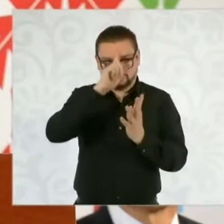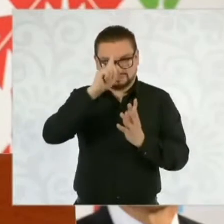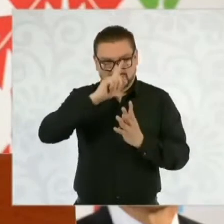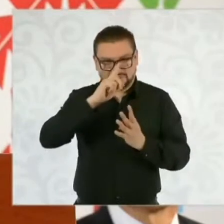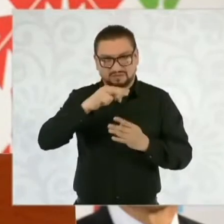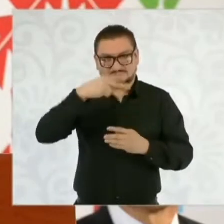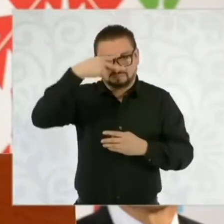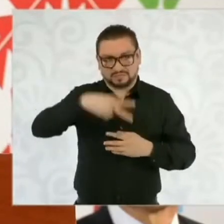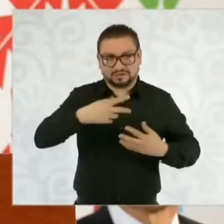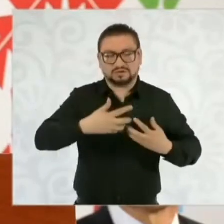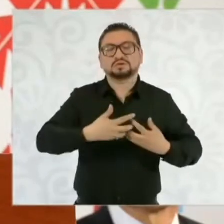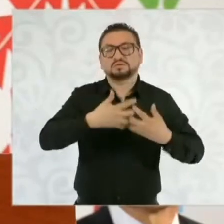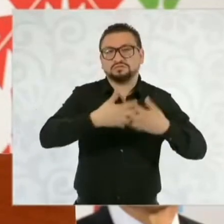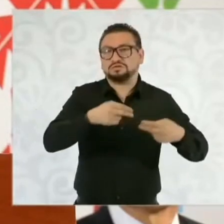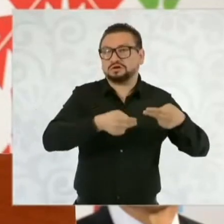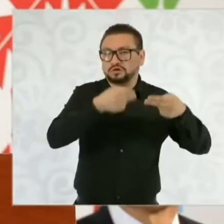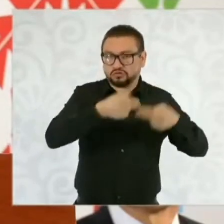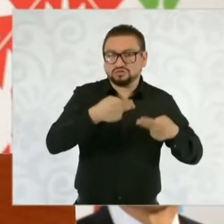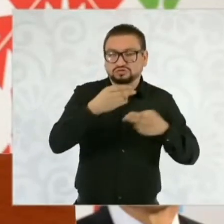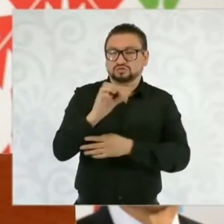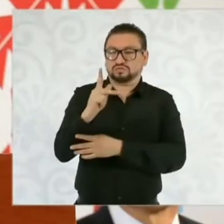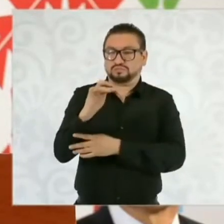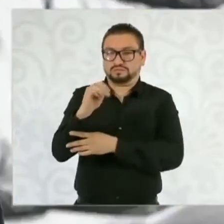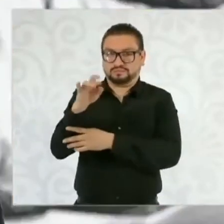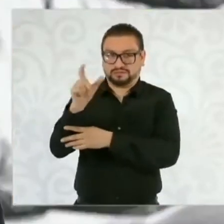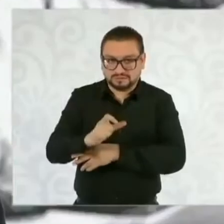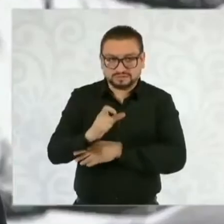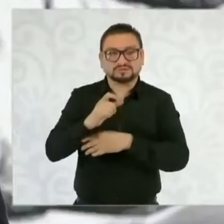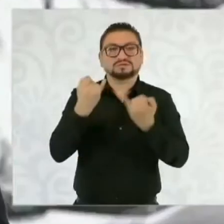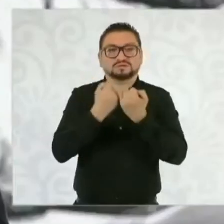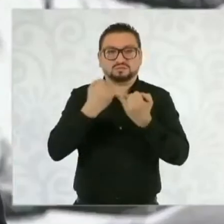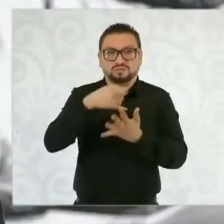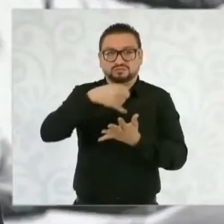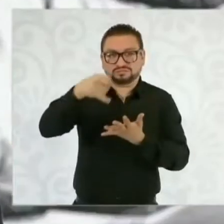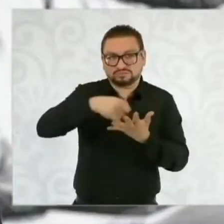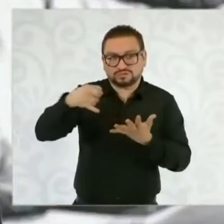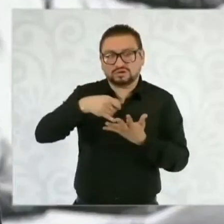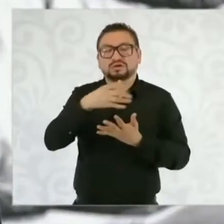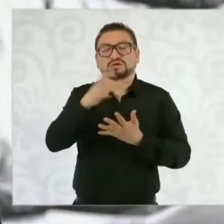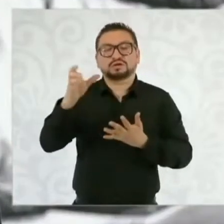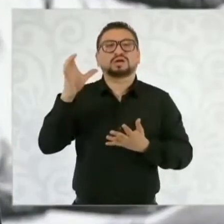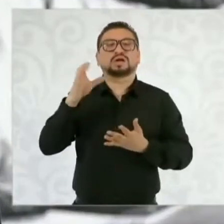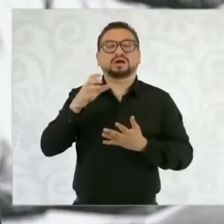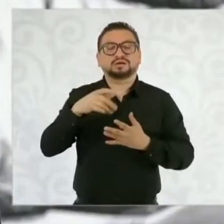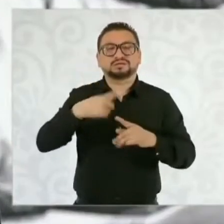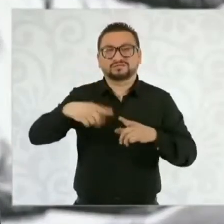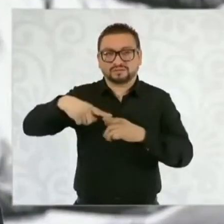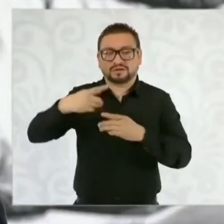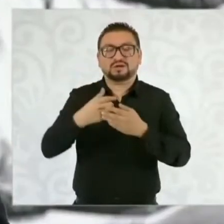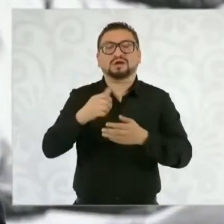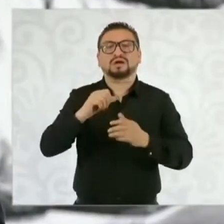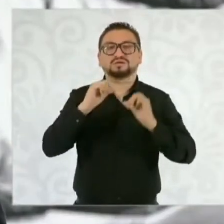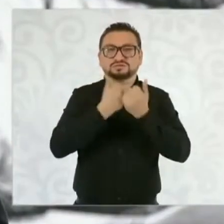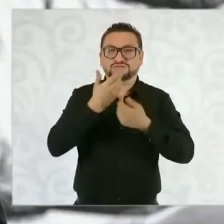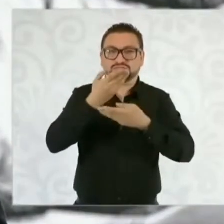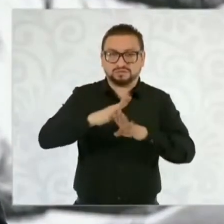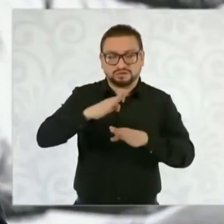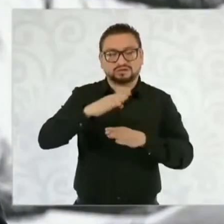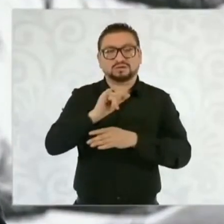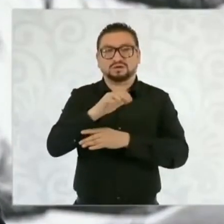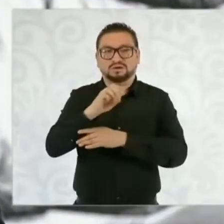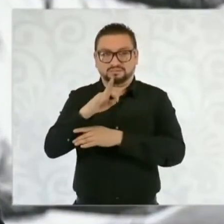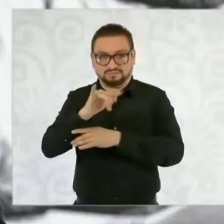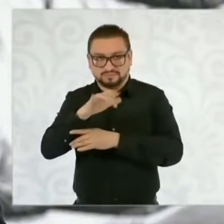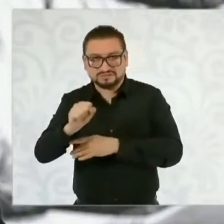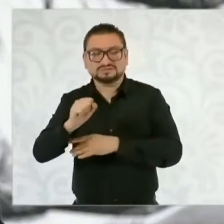Negocios, de Coparmex, del Consejo Nacional Agropecuario, de la Asociación de Bancos de México, del AMIS,